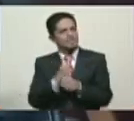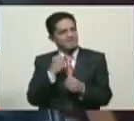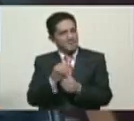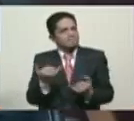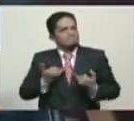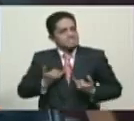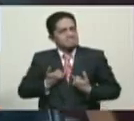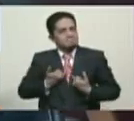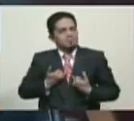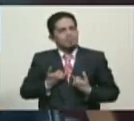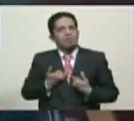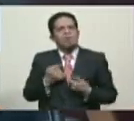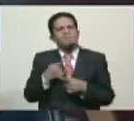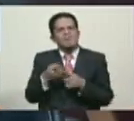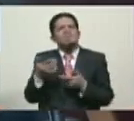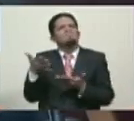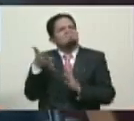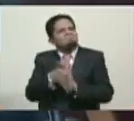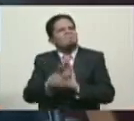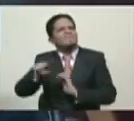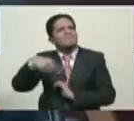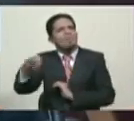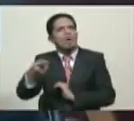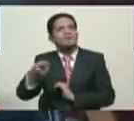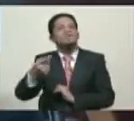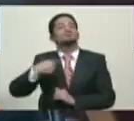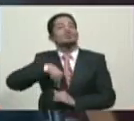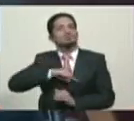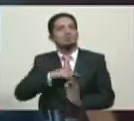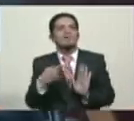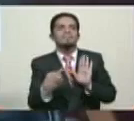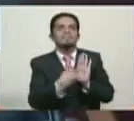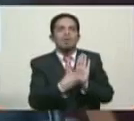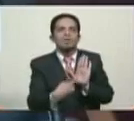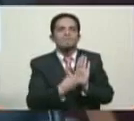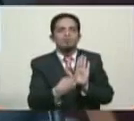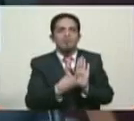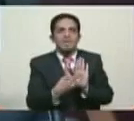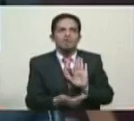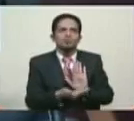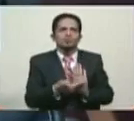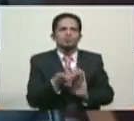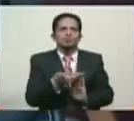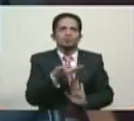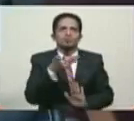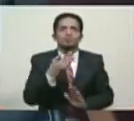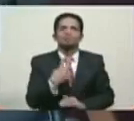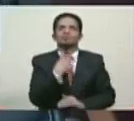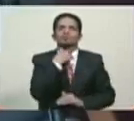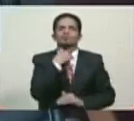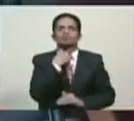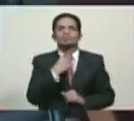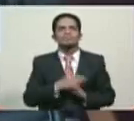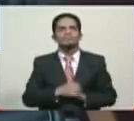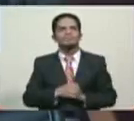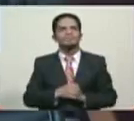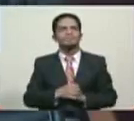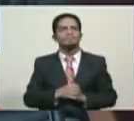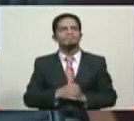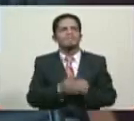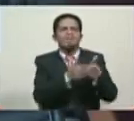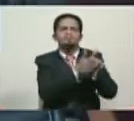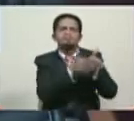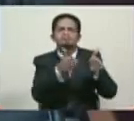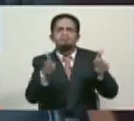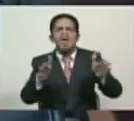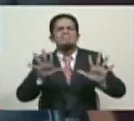del endeudamiento social y económico más sangriento de la historia contemporánea venezolana. La década perdida, como